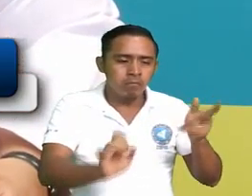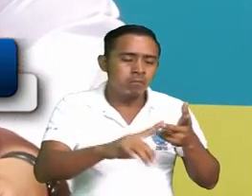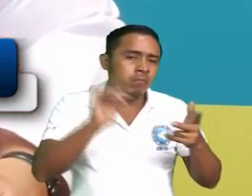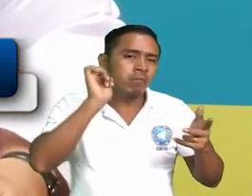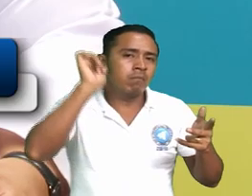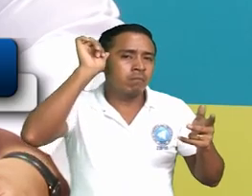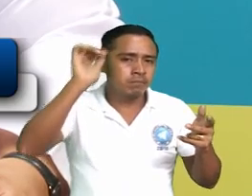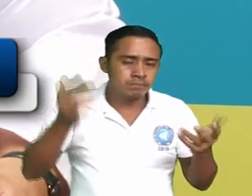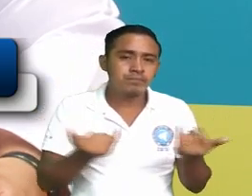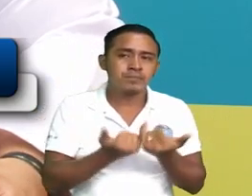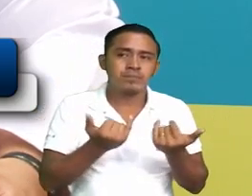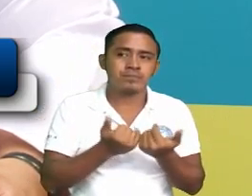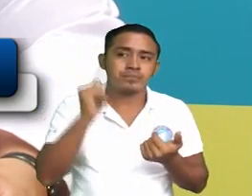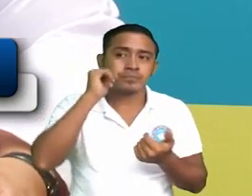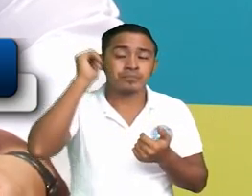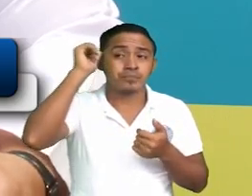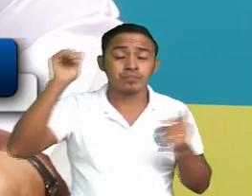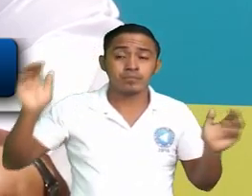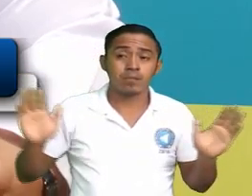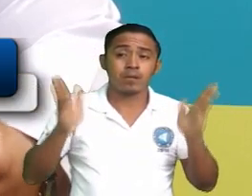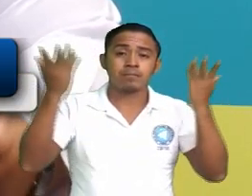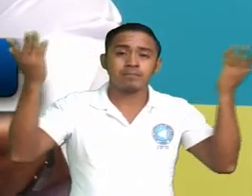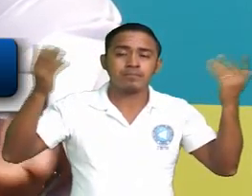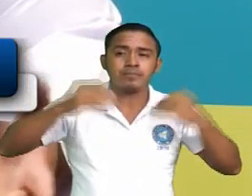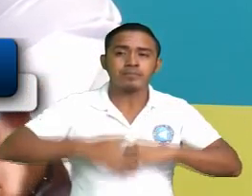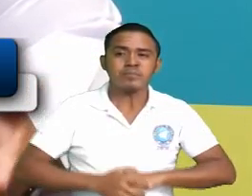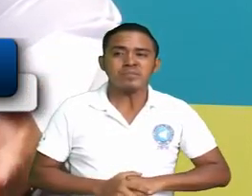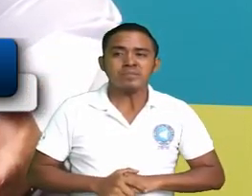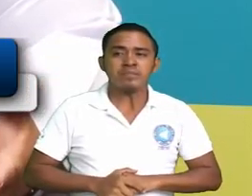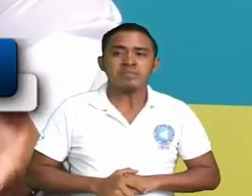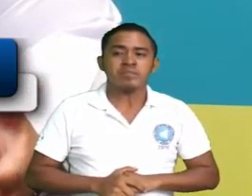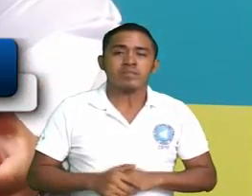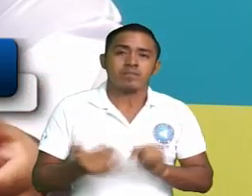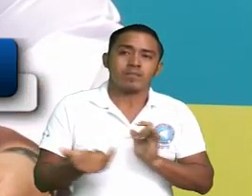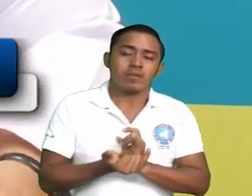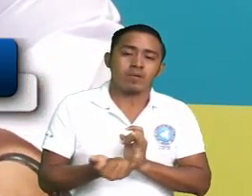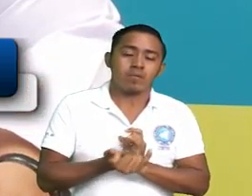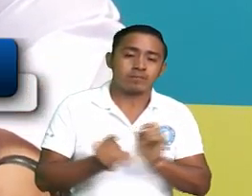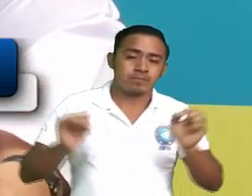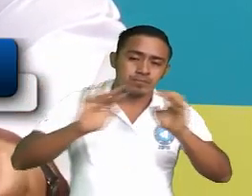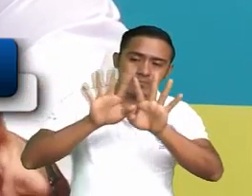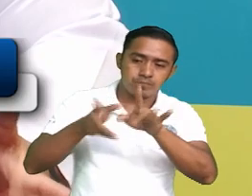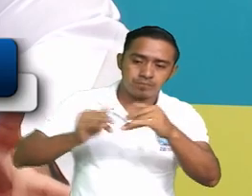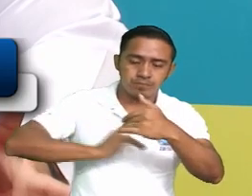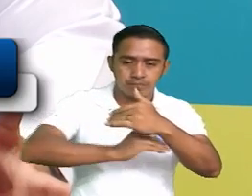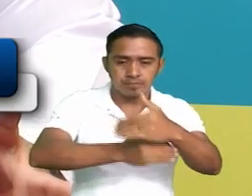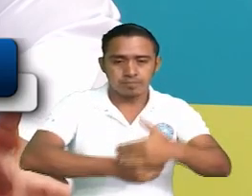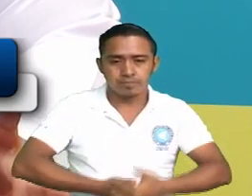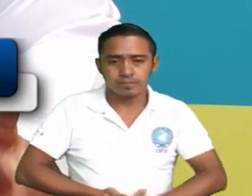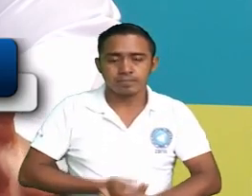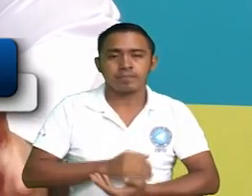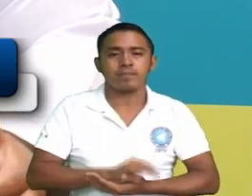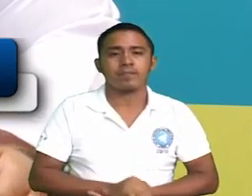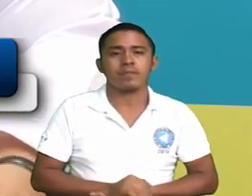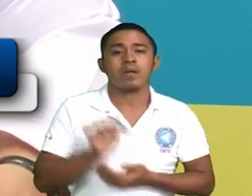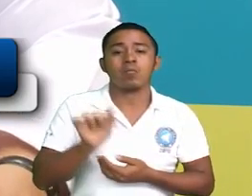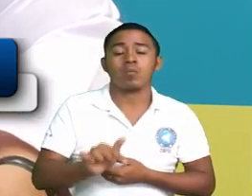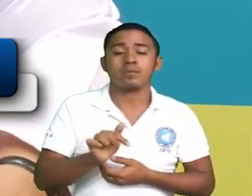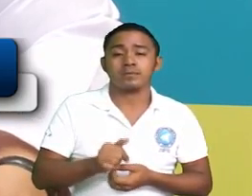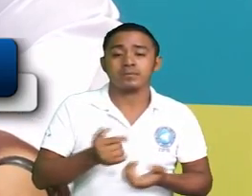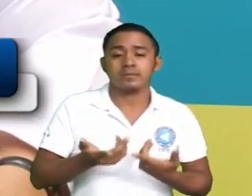adultos y también a nuestros adultos mayores, también teniendo énfasis en nuestras embarazadas. Nosotros hasta el momento, como SILAIS